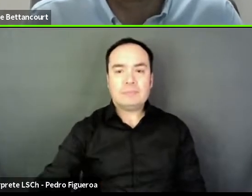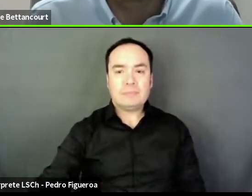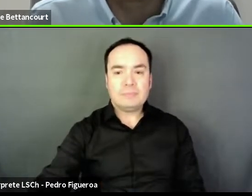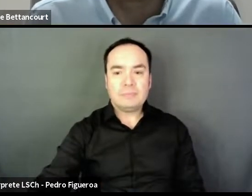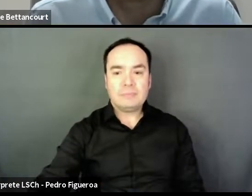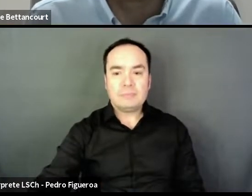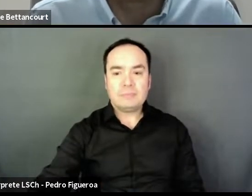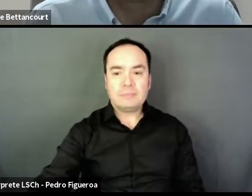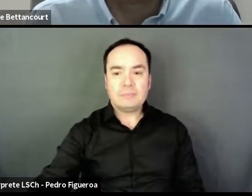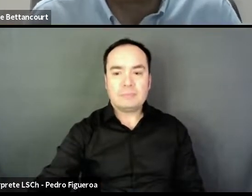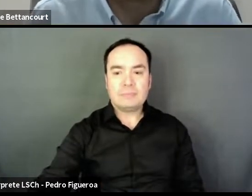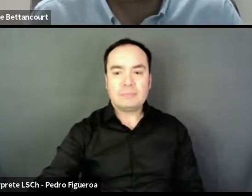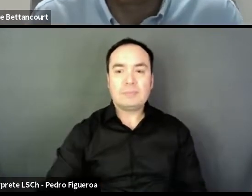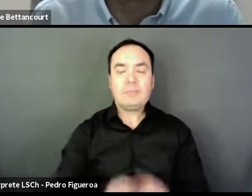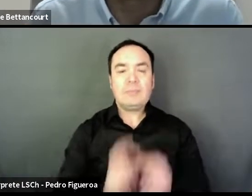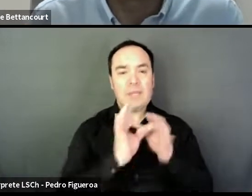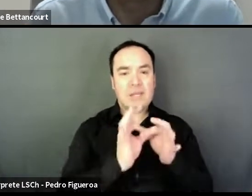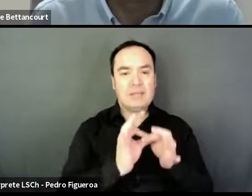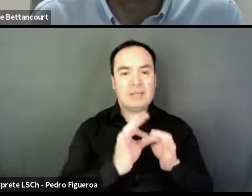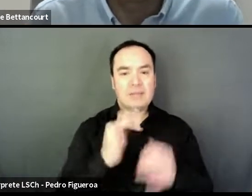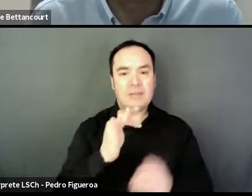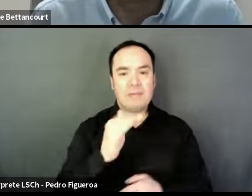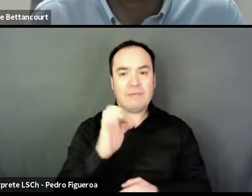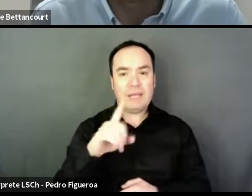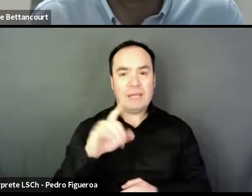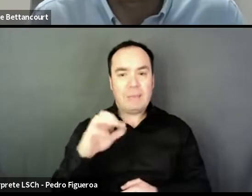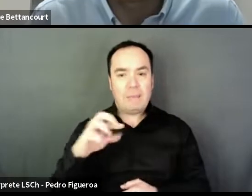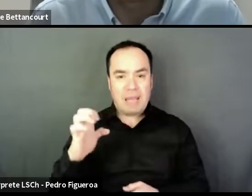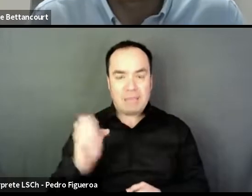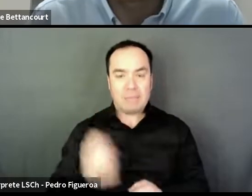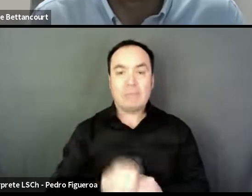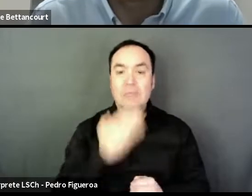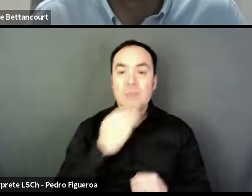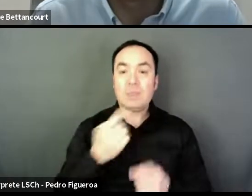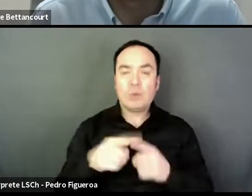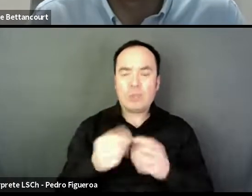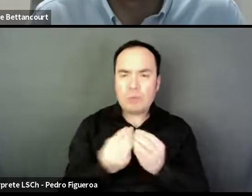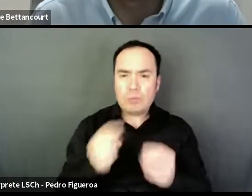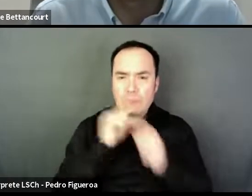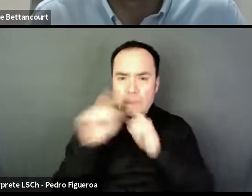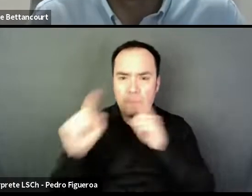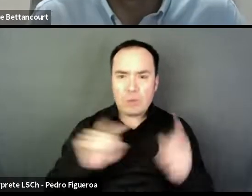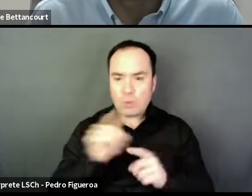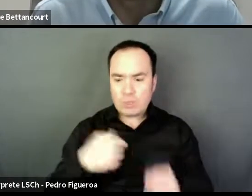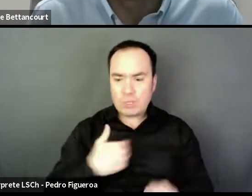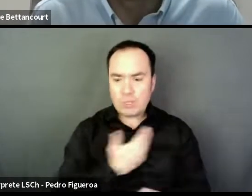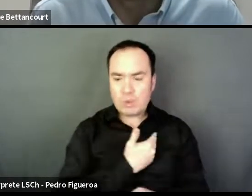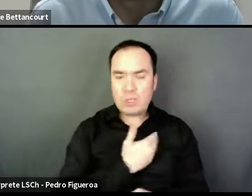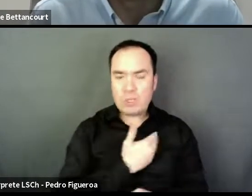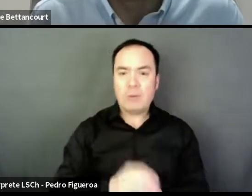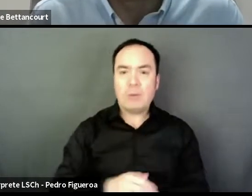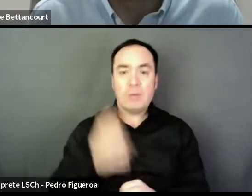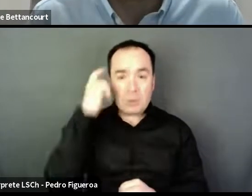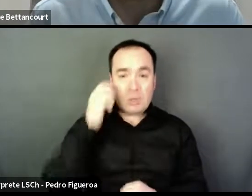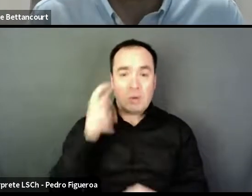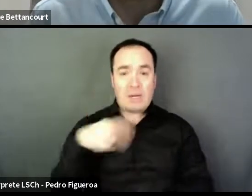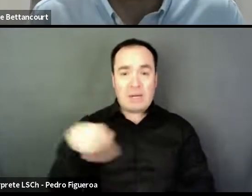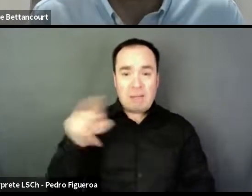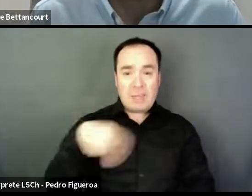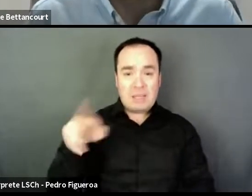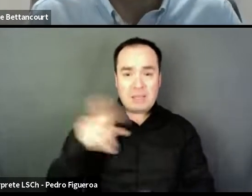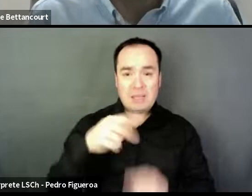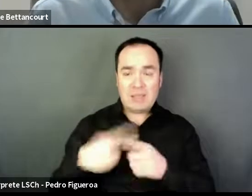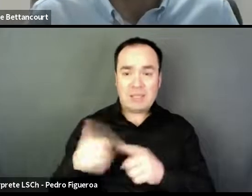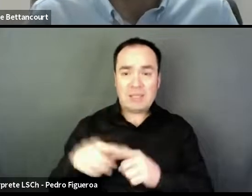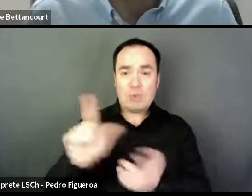gracias felipe margarita también tengo muchas preguntas que yo creo que se repiten en distintas partes del mundo